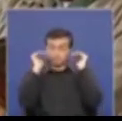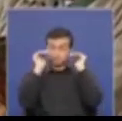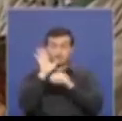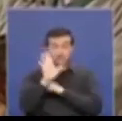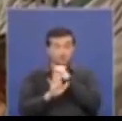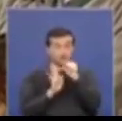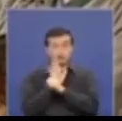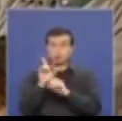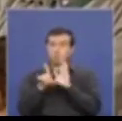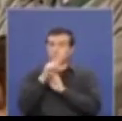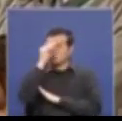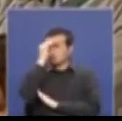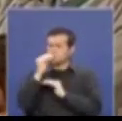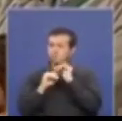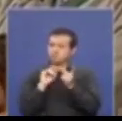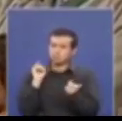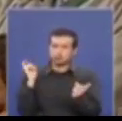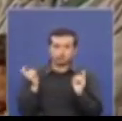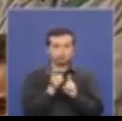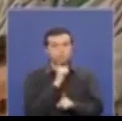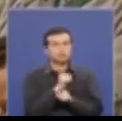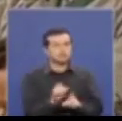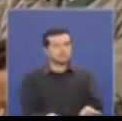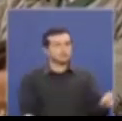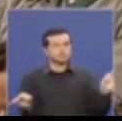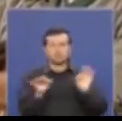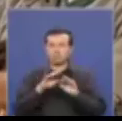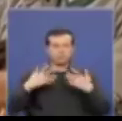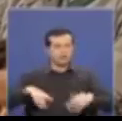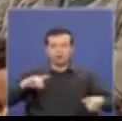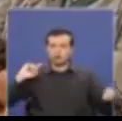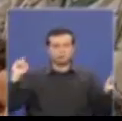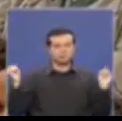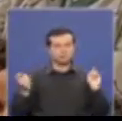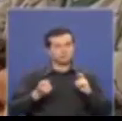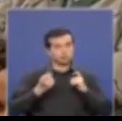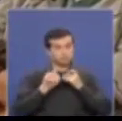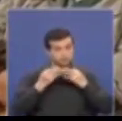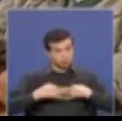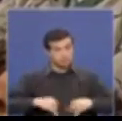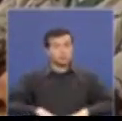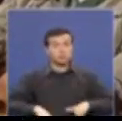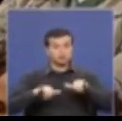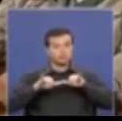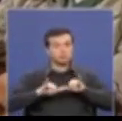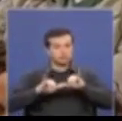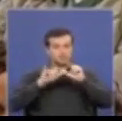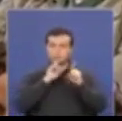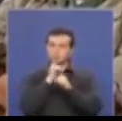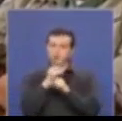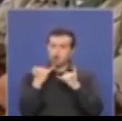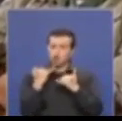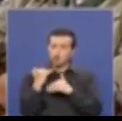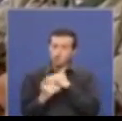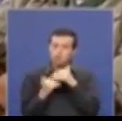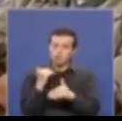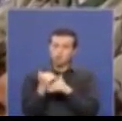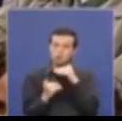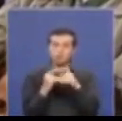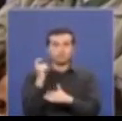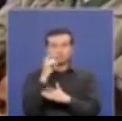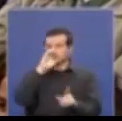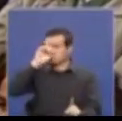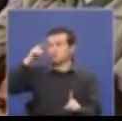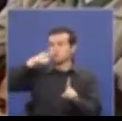5 años de la Ley Orgánica de Educación Superior, sin lugar a duda, han transformado a la universidad. Pero tenemos que seguir avanzando. Son los primeros pasos porque tenemos